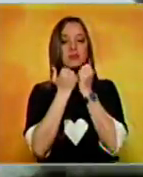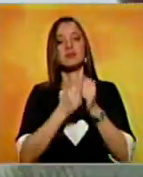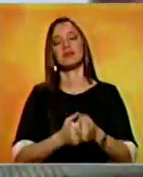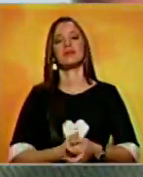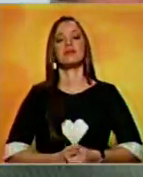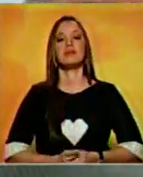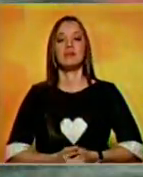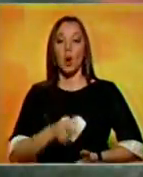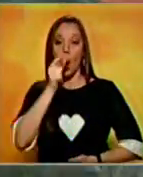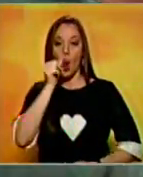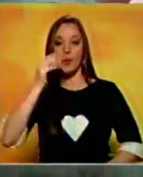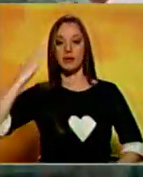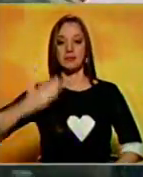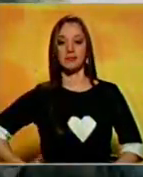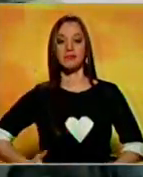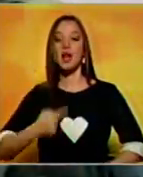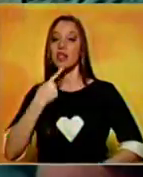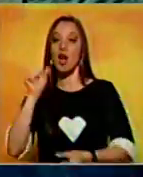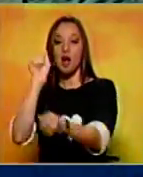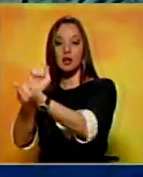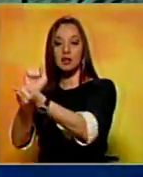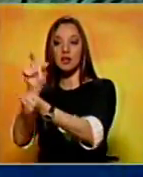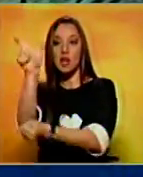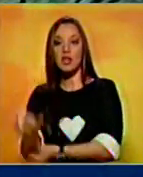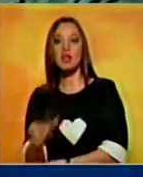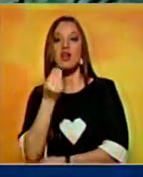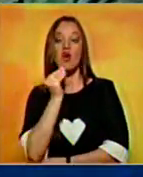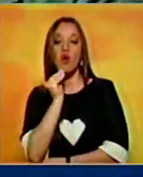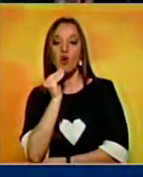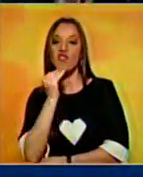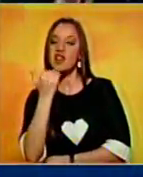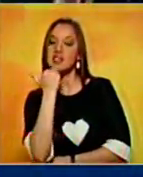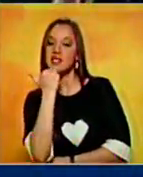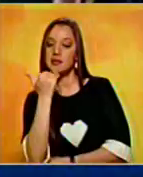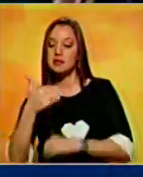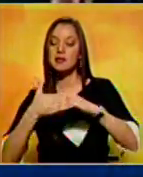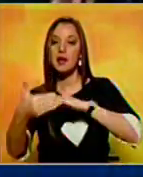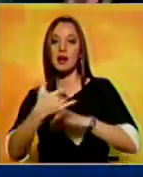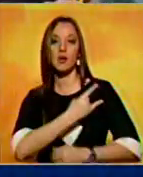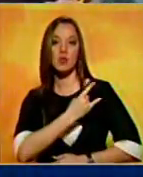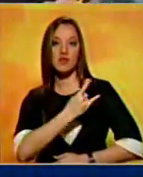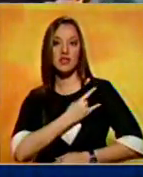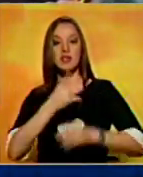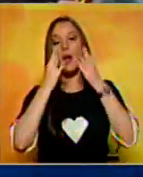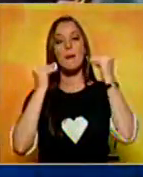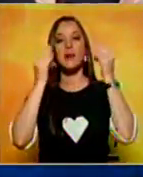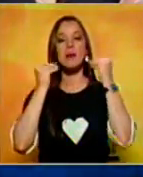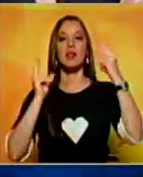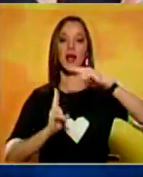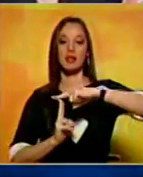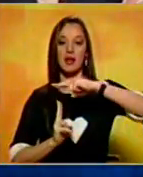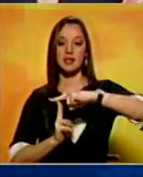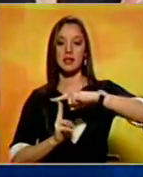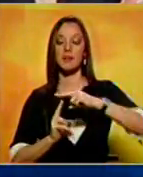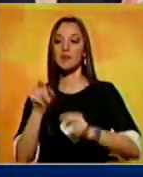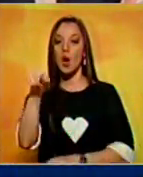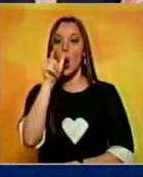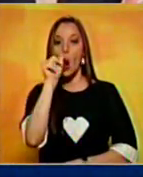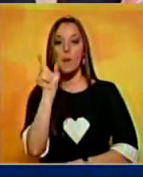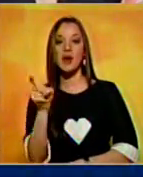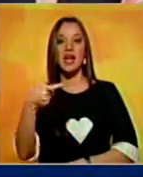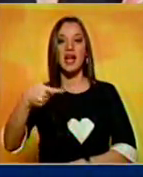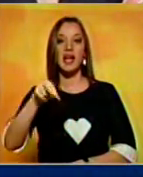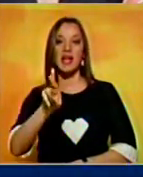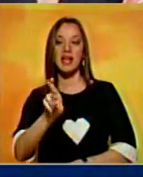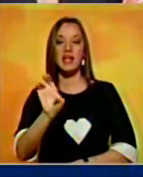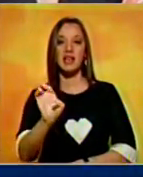El titular del CEOFAN dijo que la detención de este joven ocurre en las adyacencias a la Universidad Experimental del Táchira. El ciudadano Gregorio Antonio